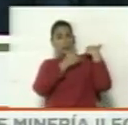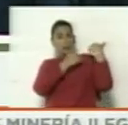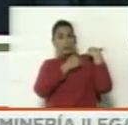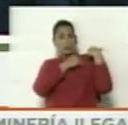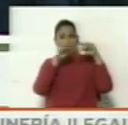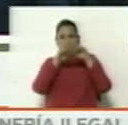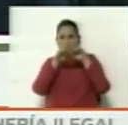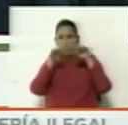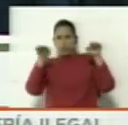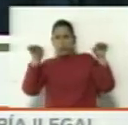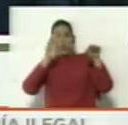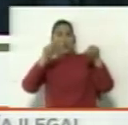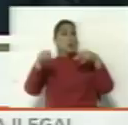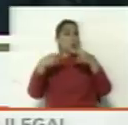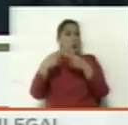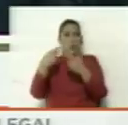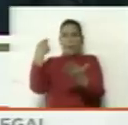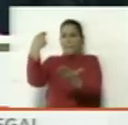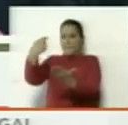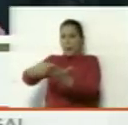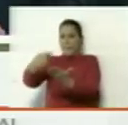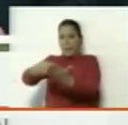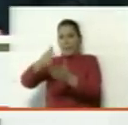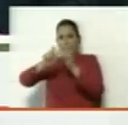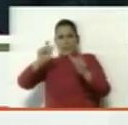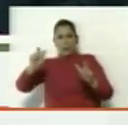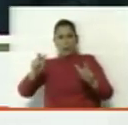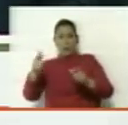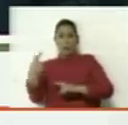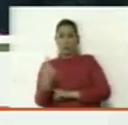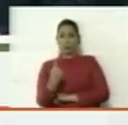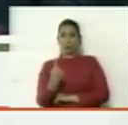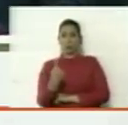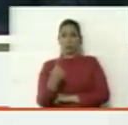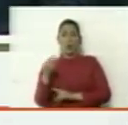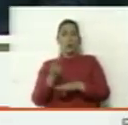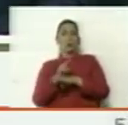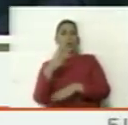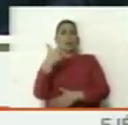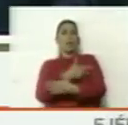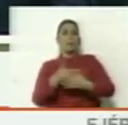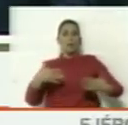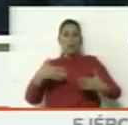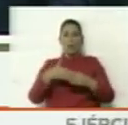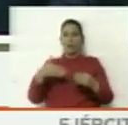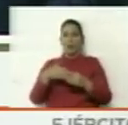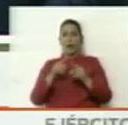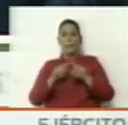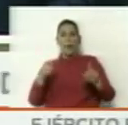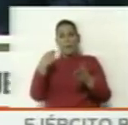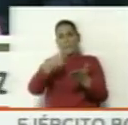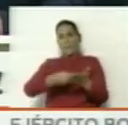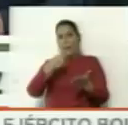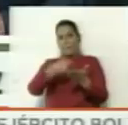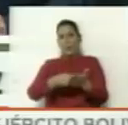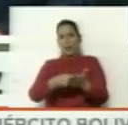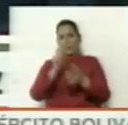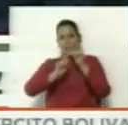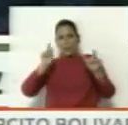concierto, jamás les pagaron. Porque ni siquiera utilizaron esos 3 millones de dólares para pagarle a la